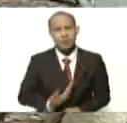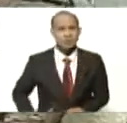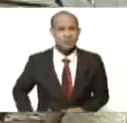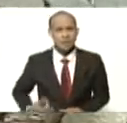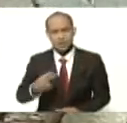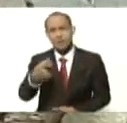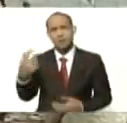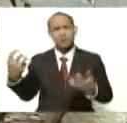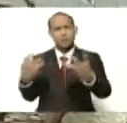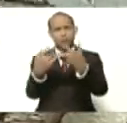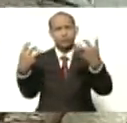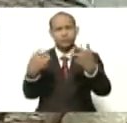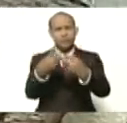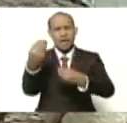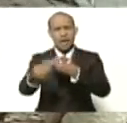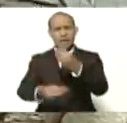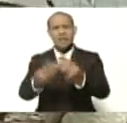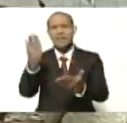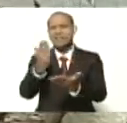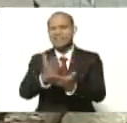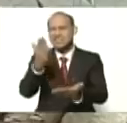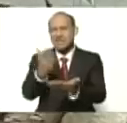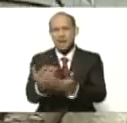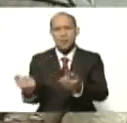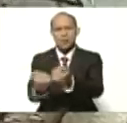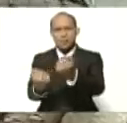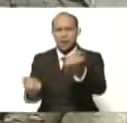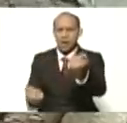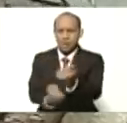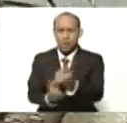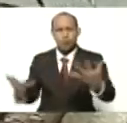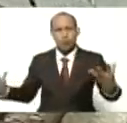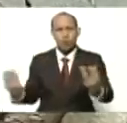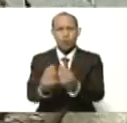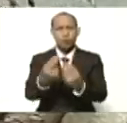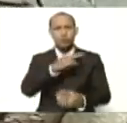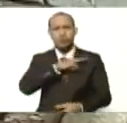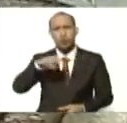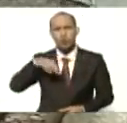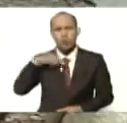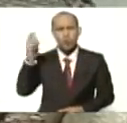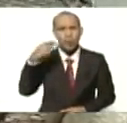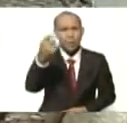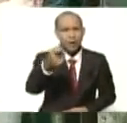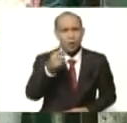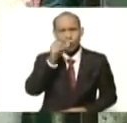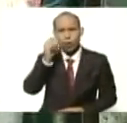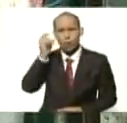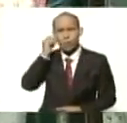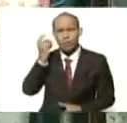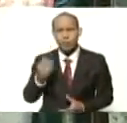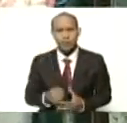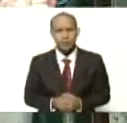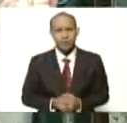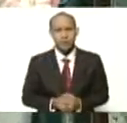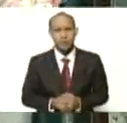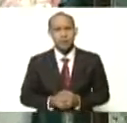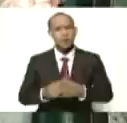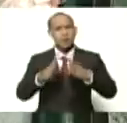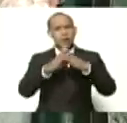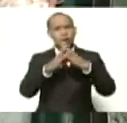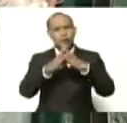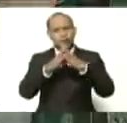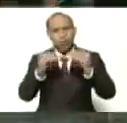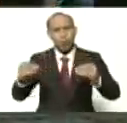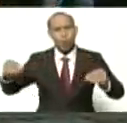siempre ha estado en la vanguardia de la vanguardia acompañando a nuestros pescadores a nuestros pescadores en todo el pueblo